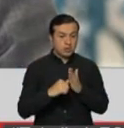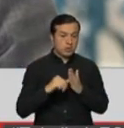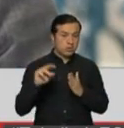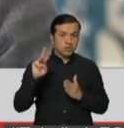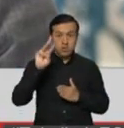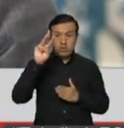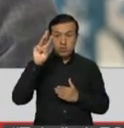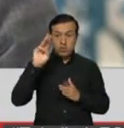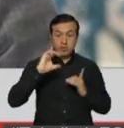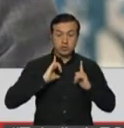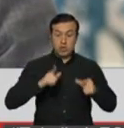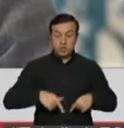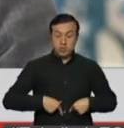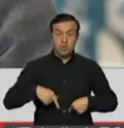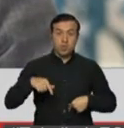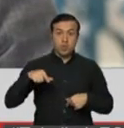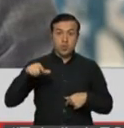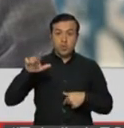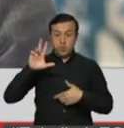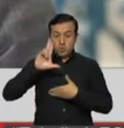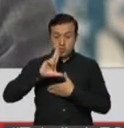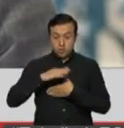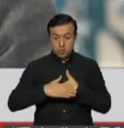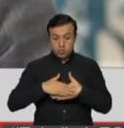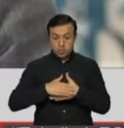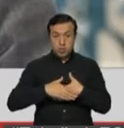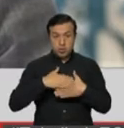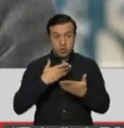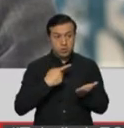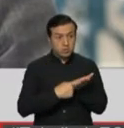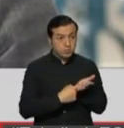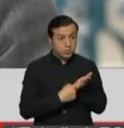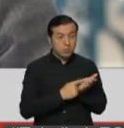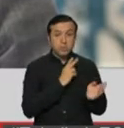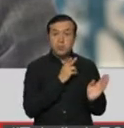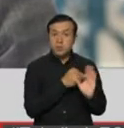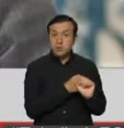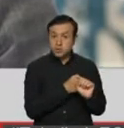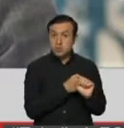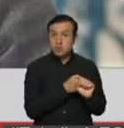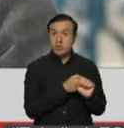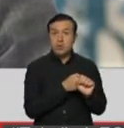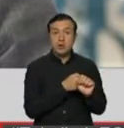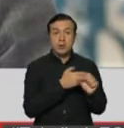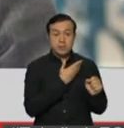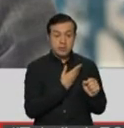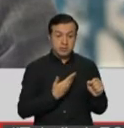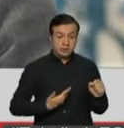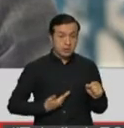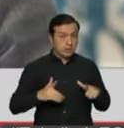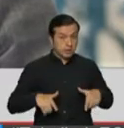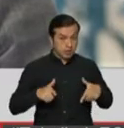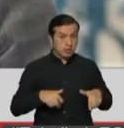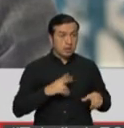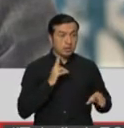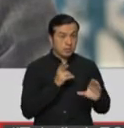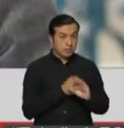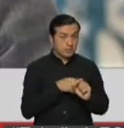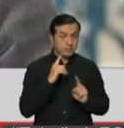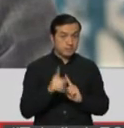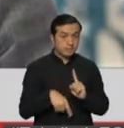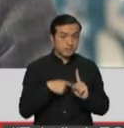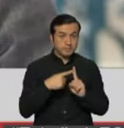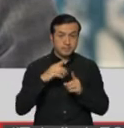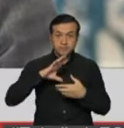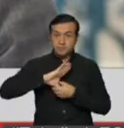andina. Hubo también una reunión a nivel de Prosur en la que participó el jefe de Estado, el presidente Lenín Moreno, junto con